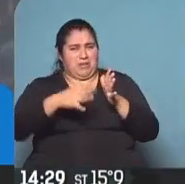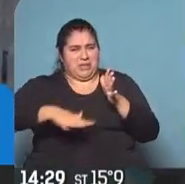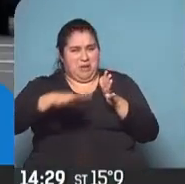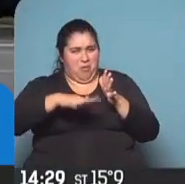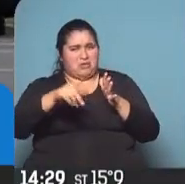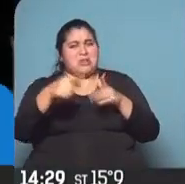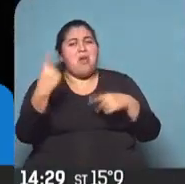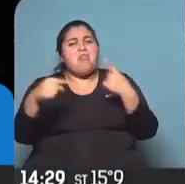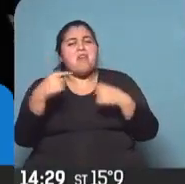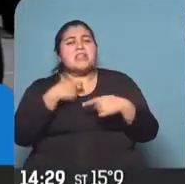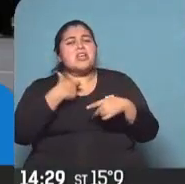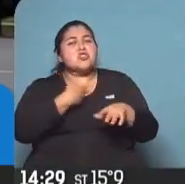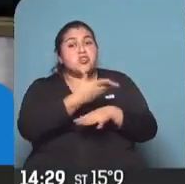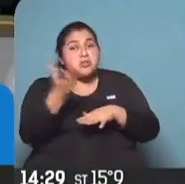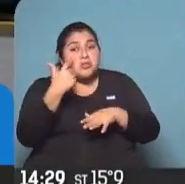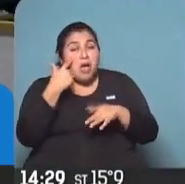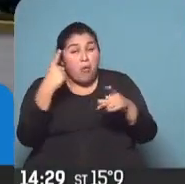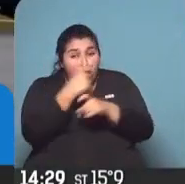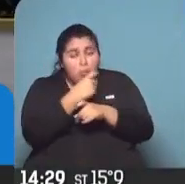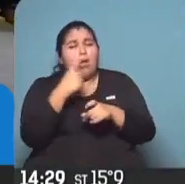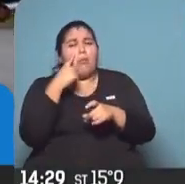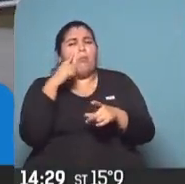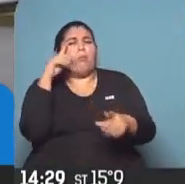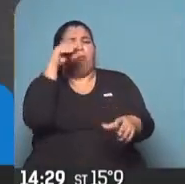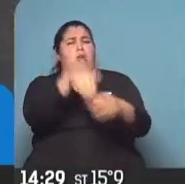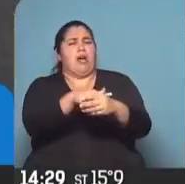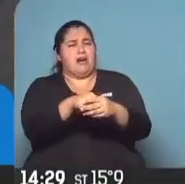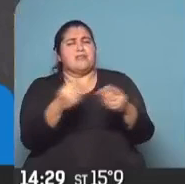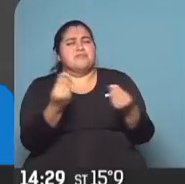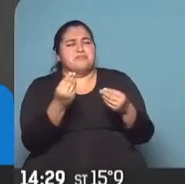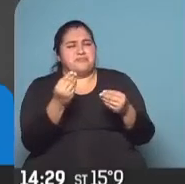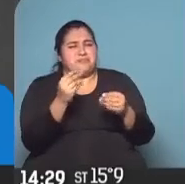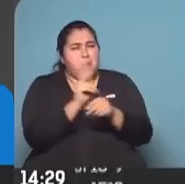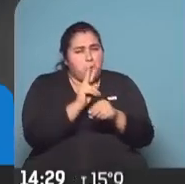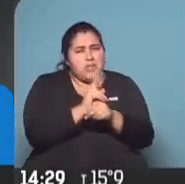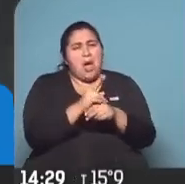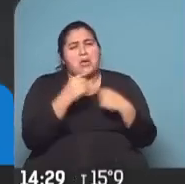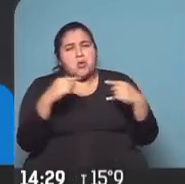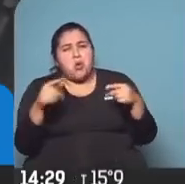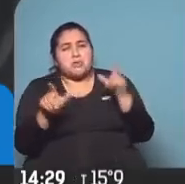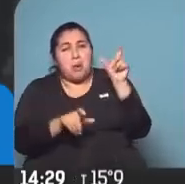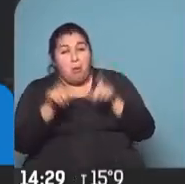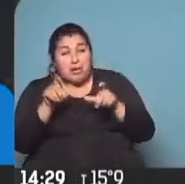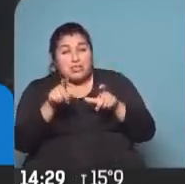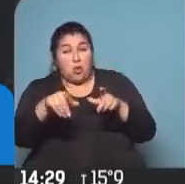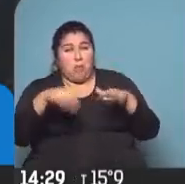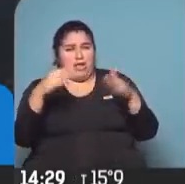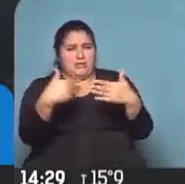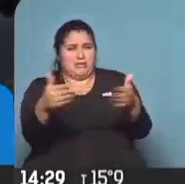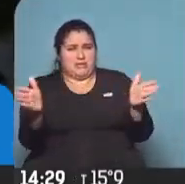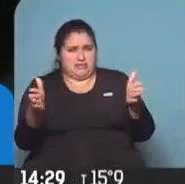distintos conflictos sociales que se presente con la misión de proteger la seguridad al personal que se encuentran enterrados